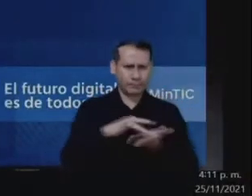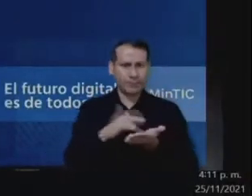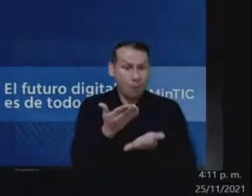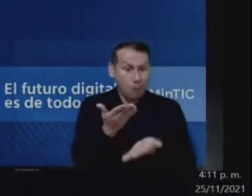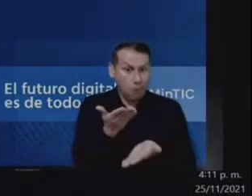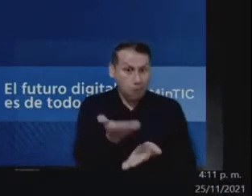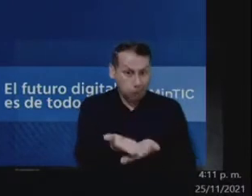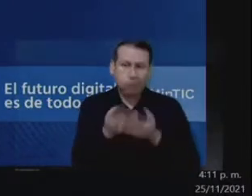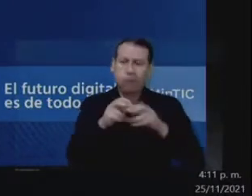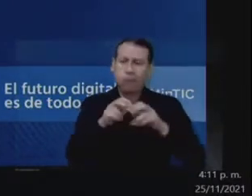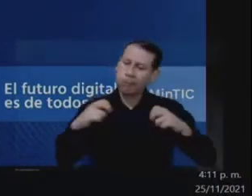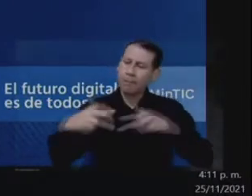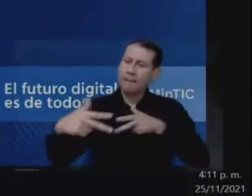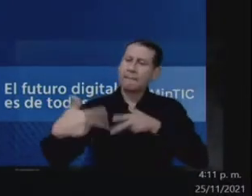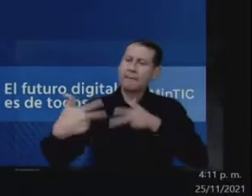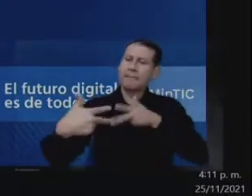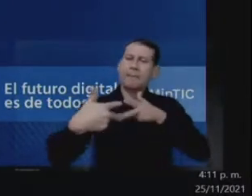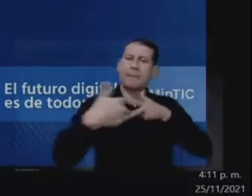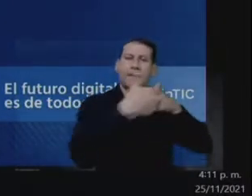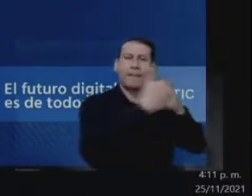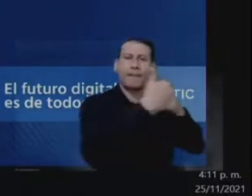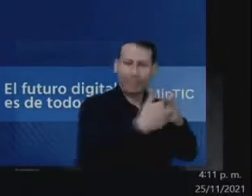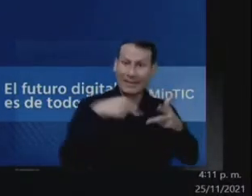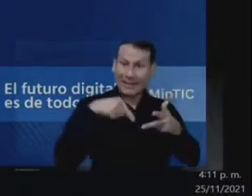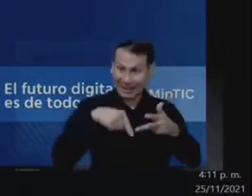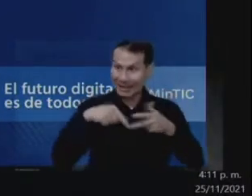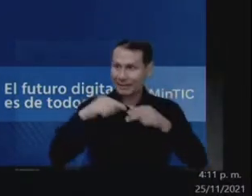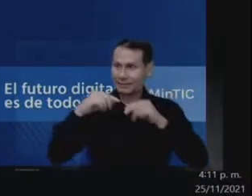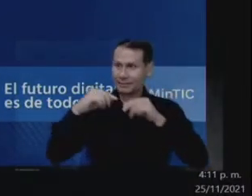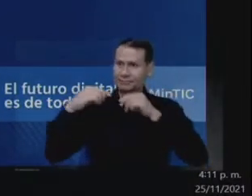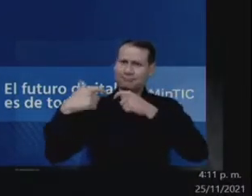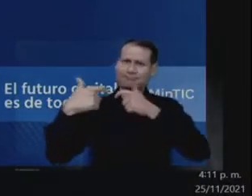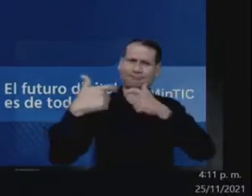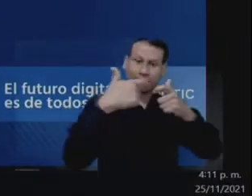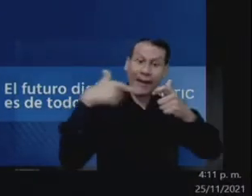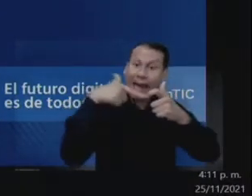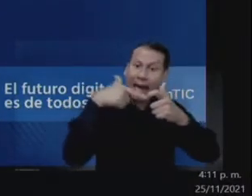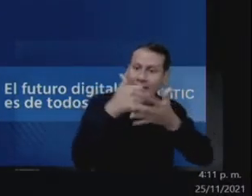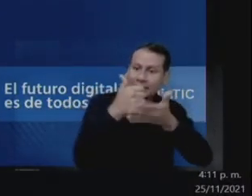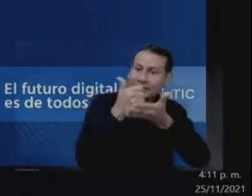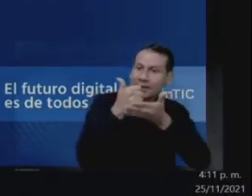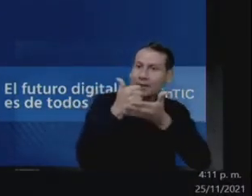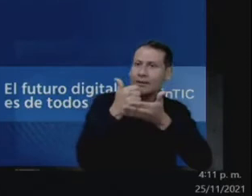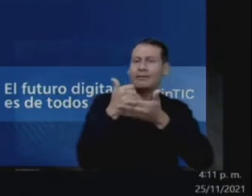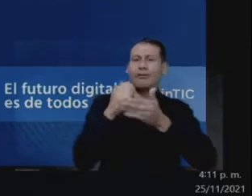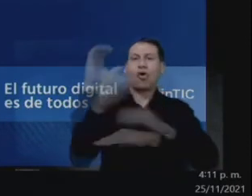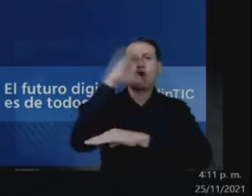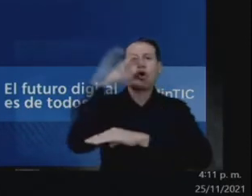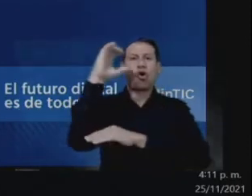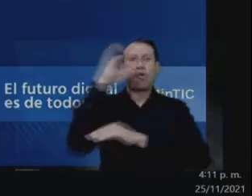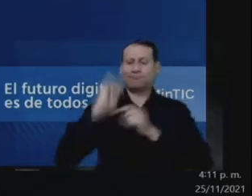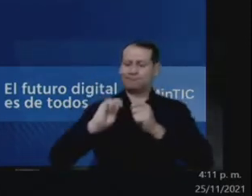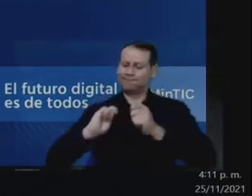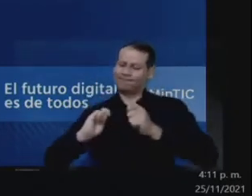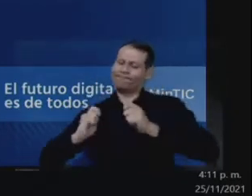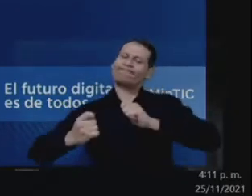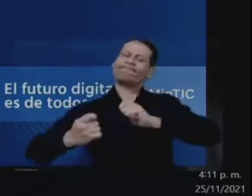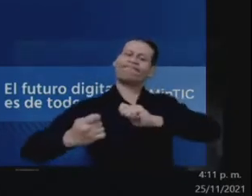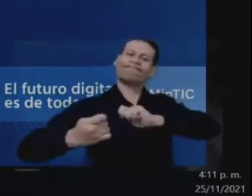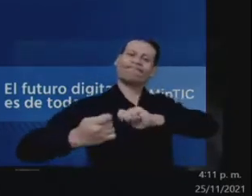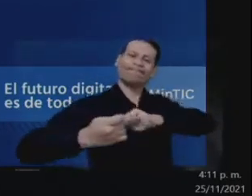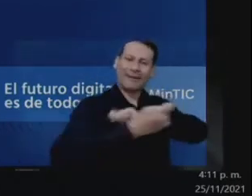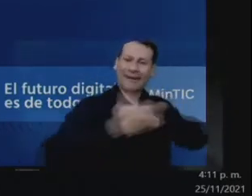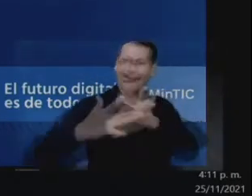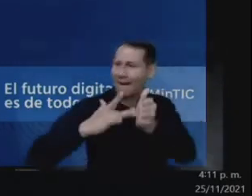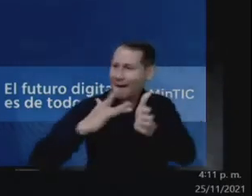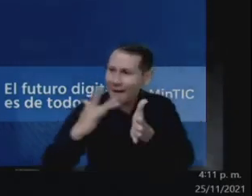que es el rol del espectro en el marco de la transformación digital de Colombia, que creo que digamos acá están los sectores clave para que podamos analizar